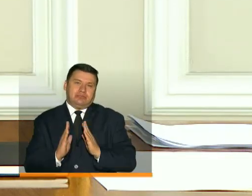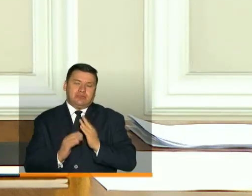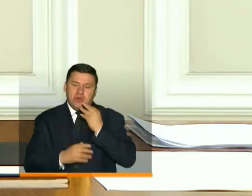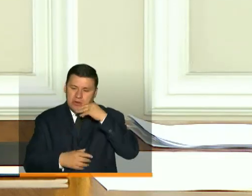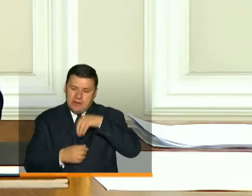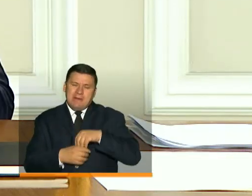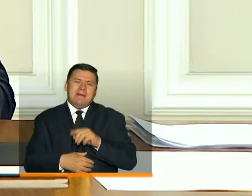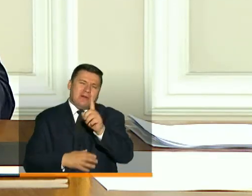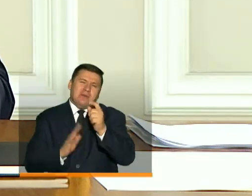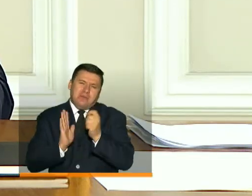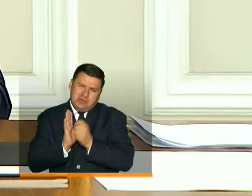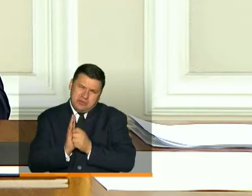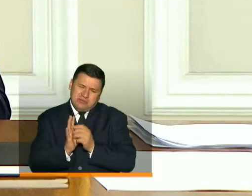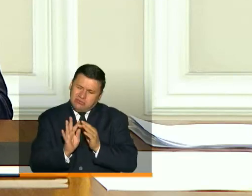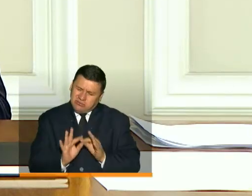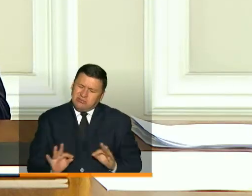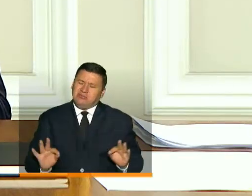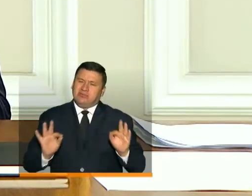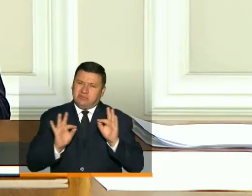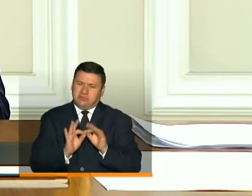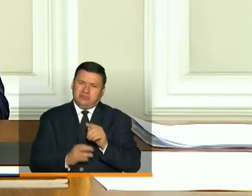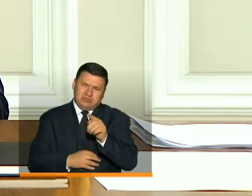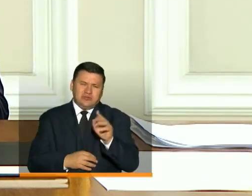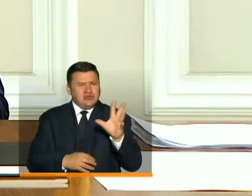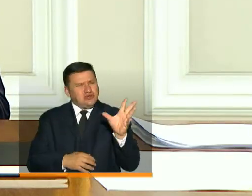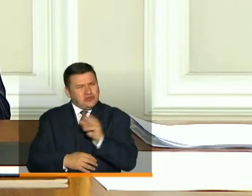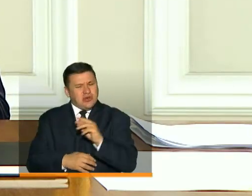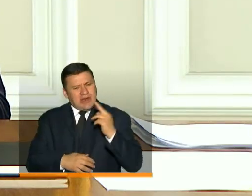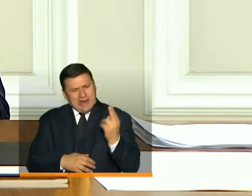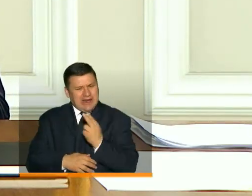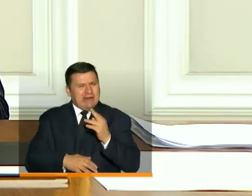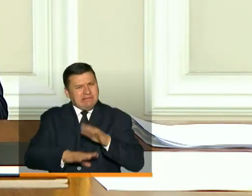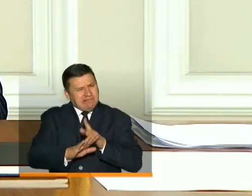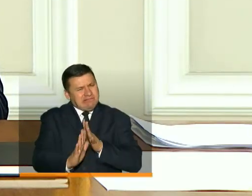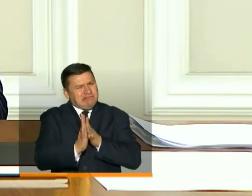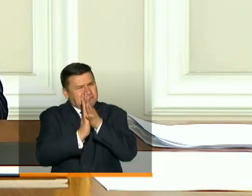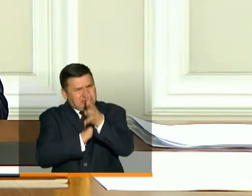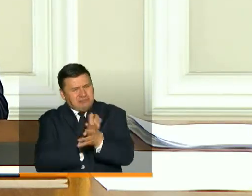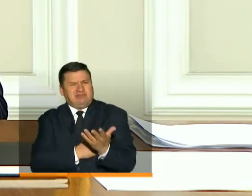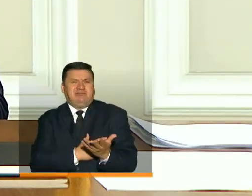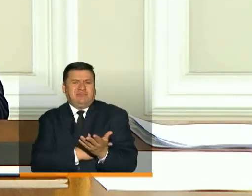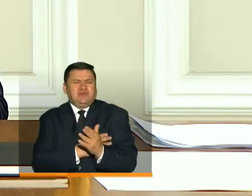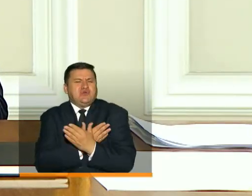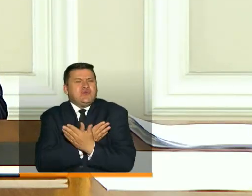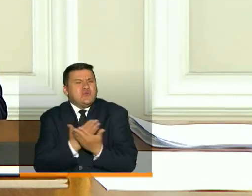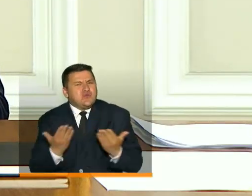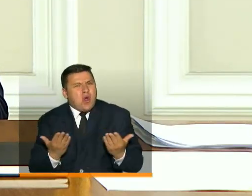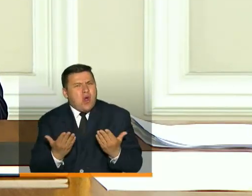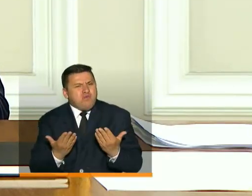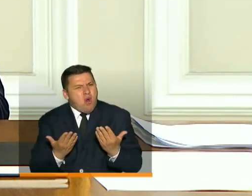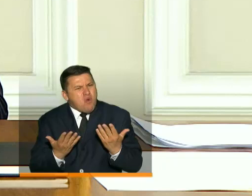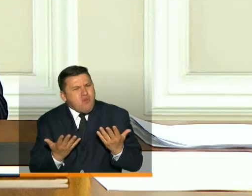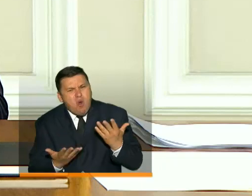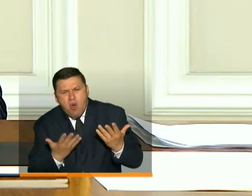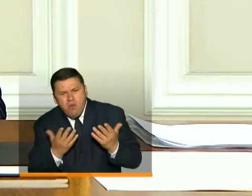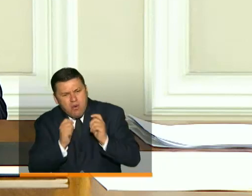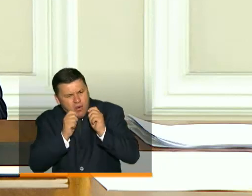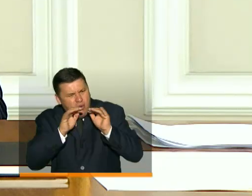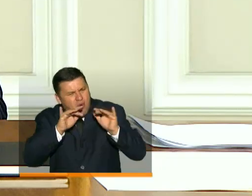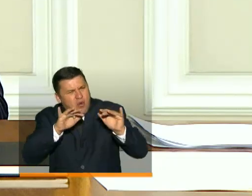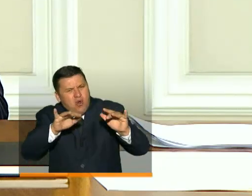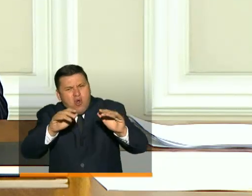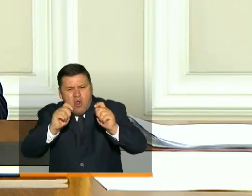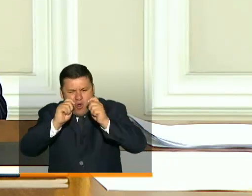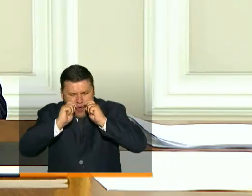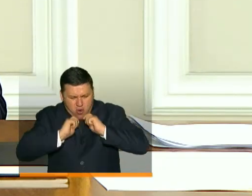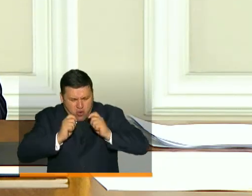hogar. Por eso es fundamental que todos reiteremos el mensaje de cómo se adquiere, cómo se puede adquirir el